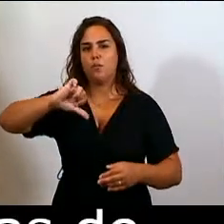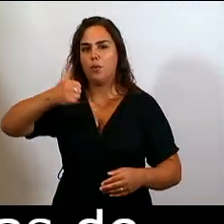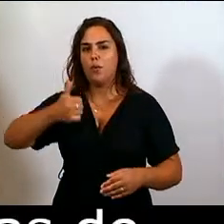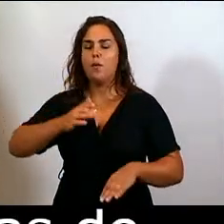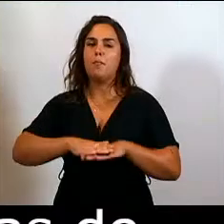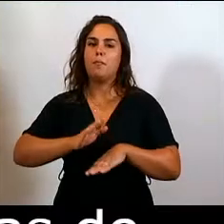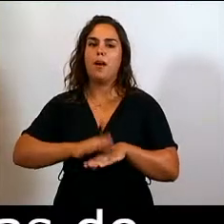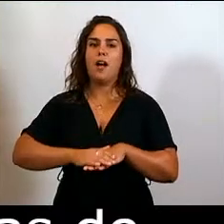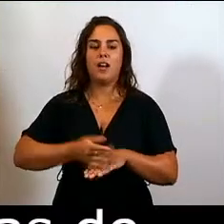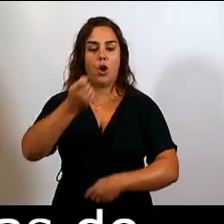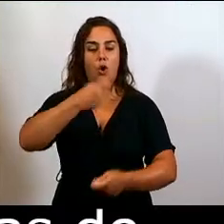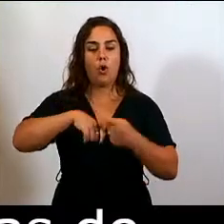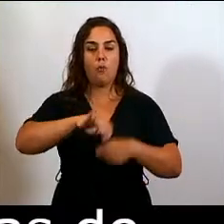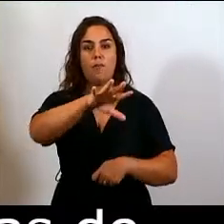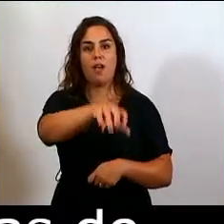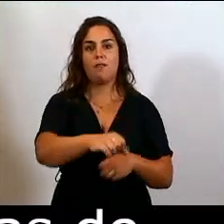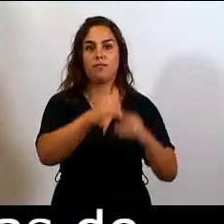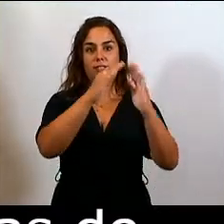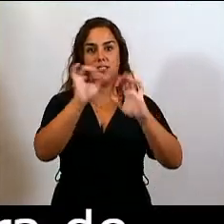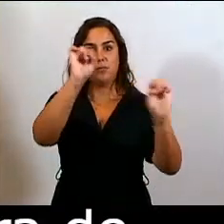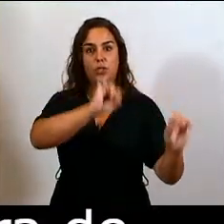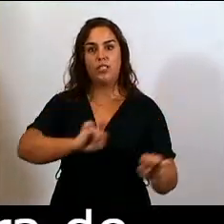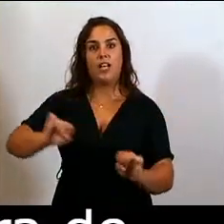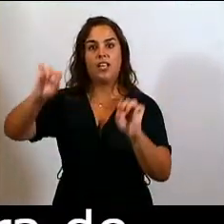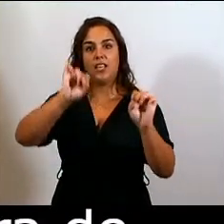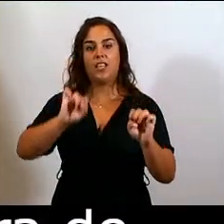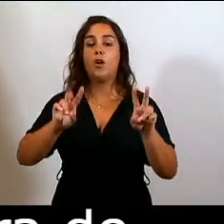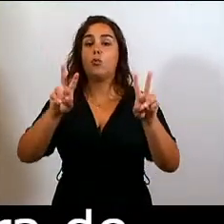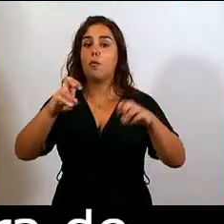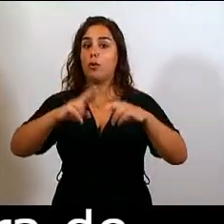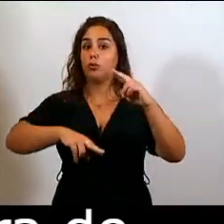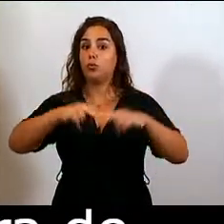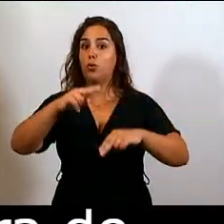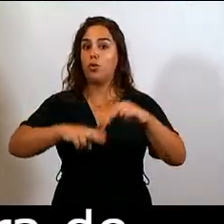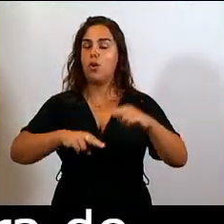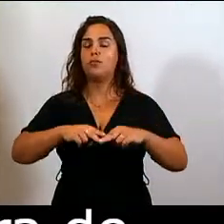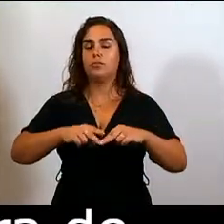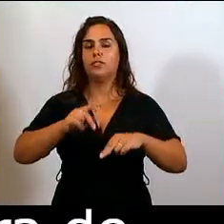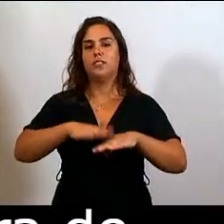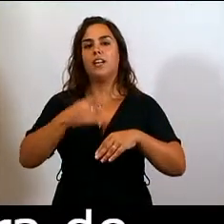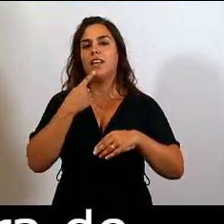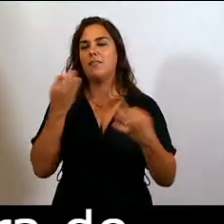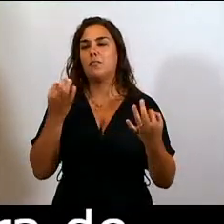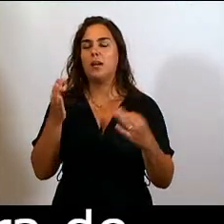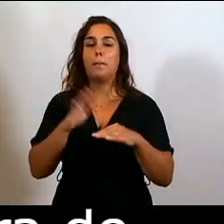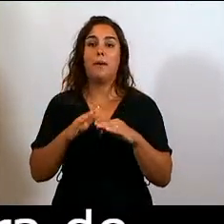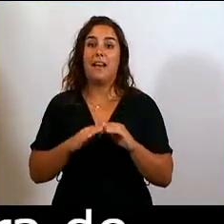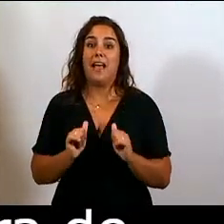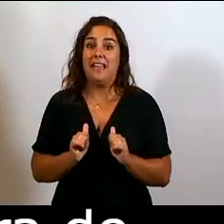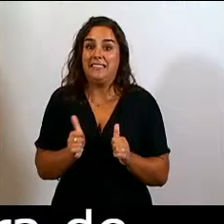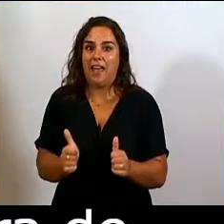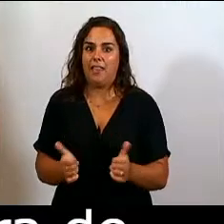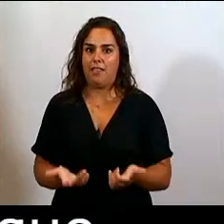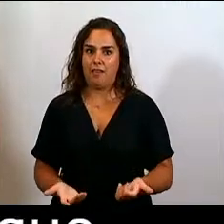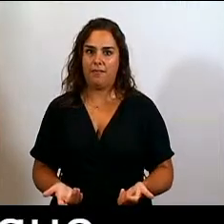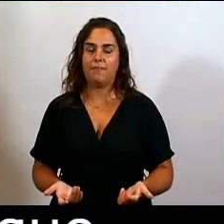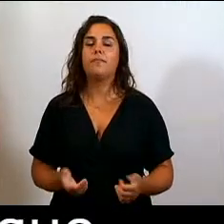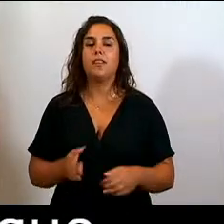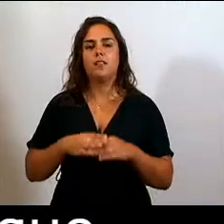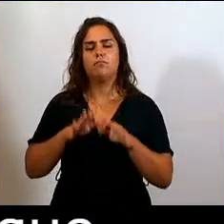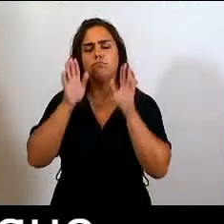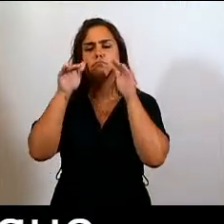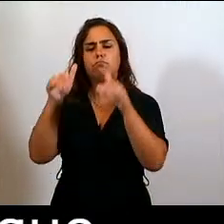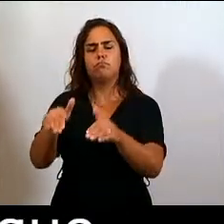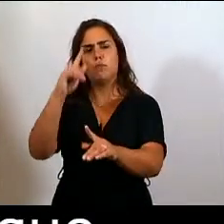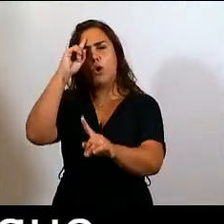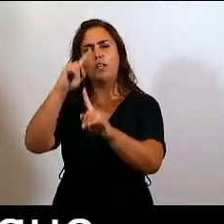compra de las viviendas protegidas de nueva construcción, para lo que llamamos la entrada. Se dirige a familias con